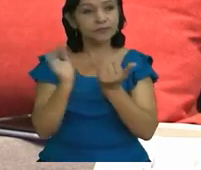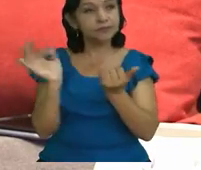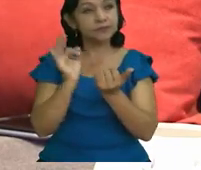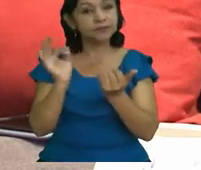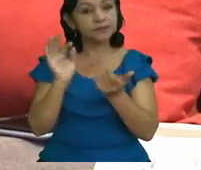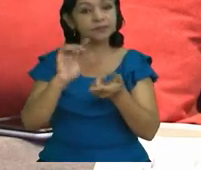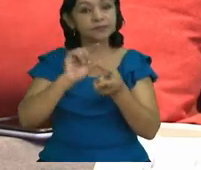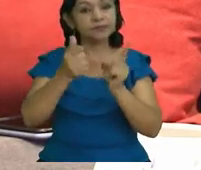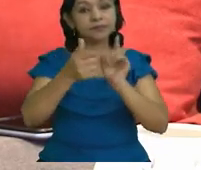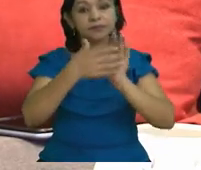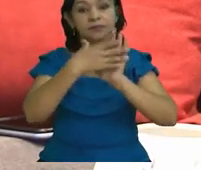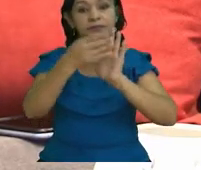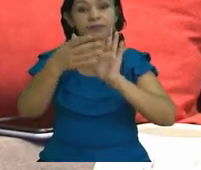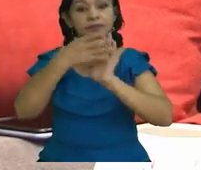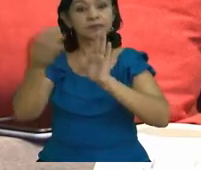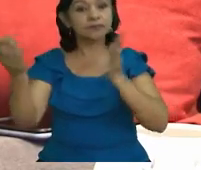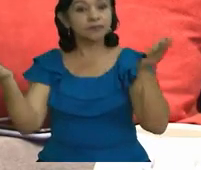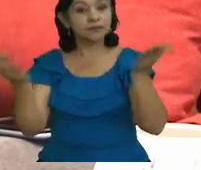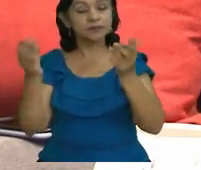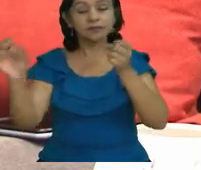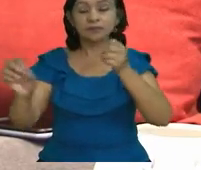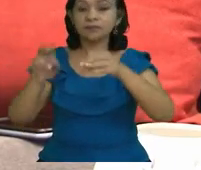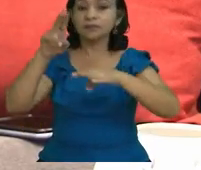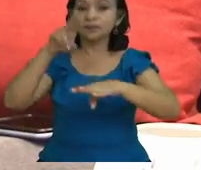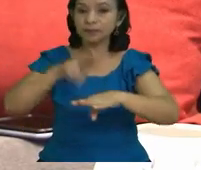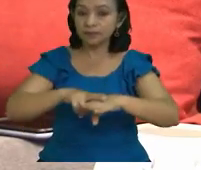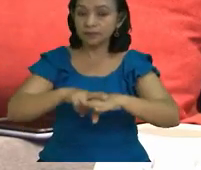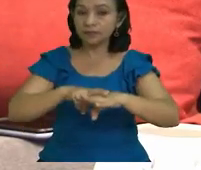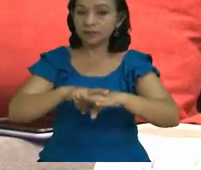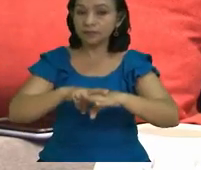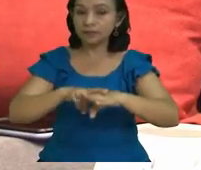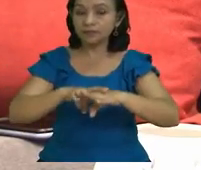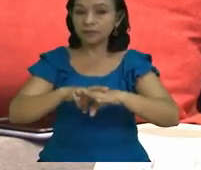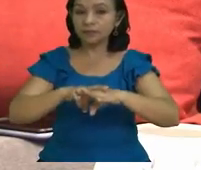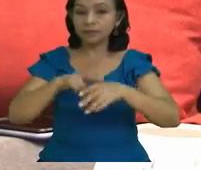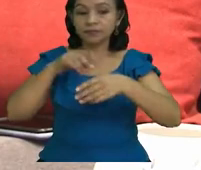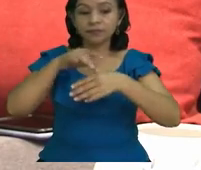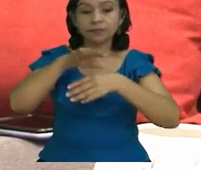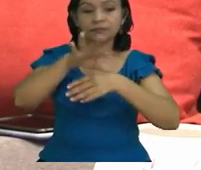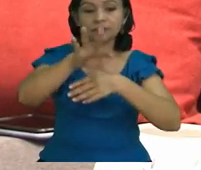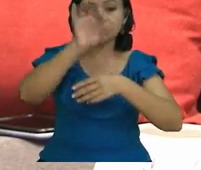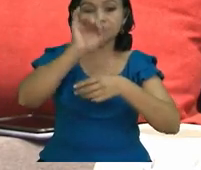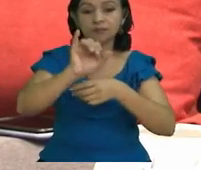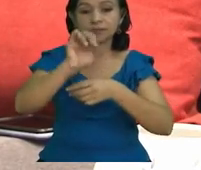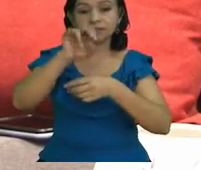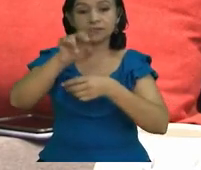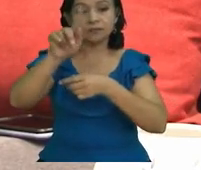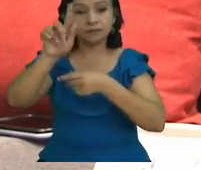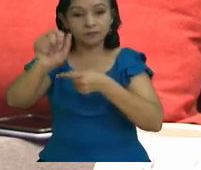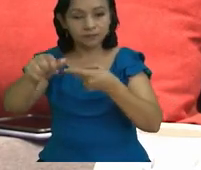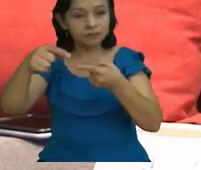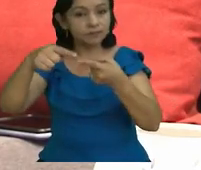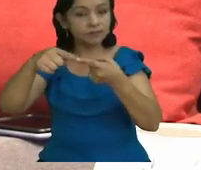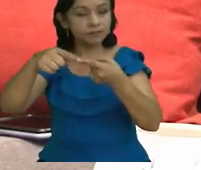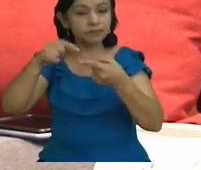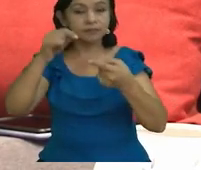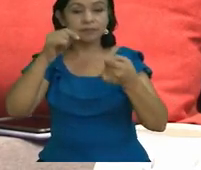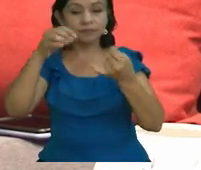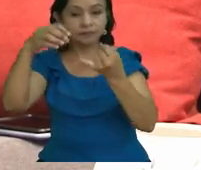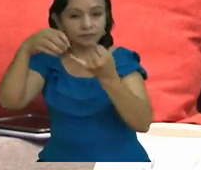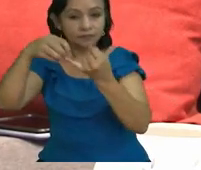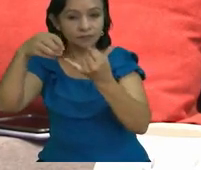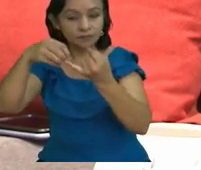se replican a nivel nacional. Entonces, en oficinas del INTA, en oficinas del INATEC,